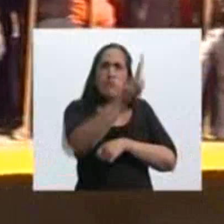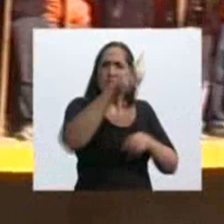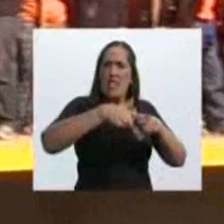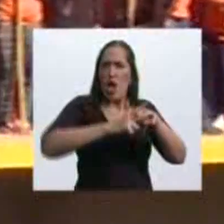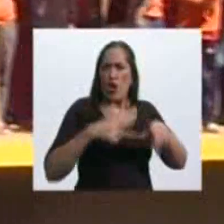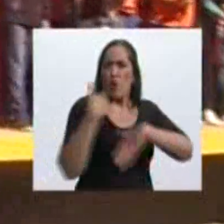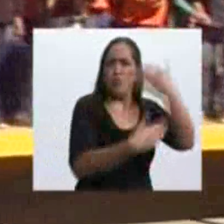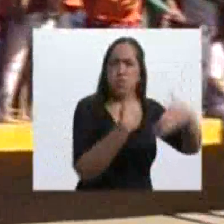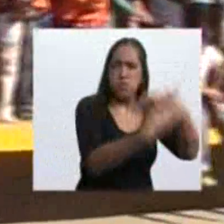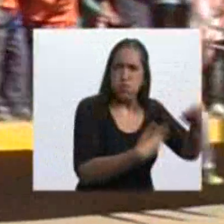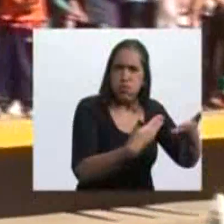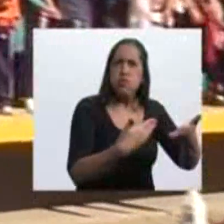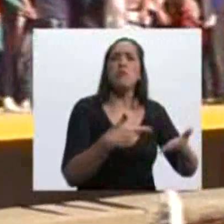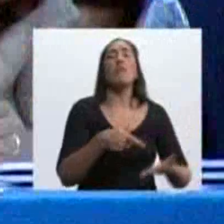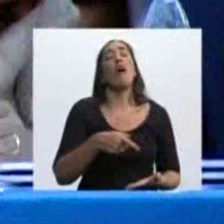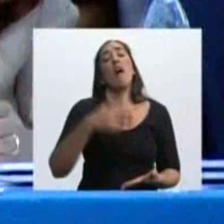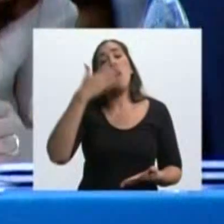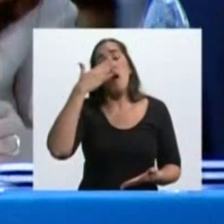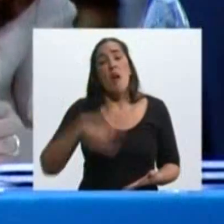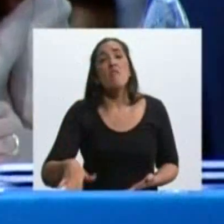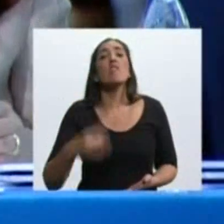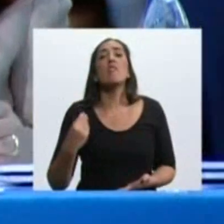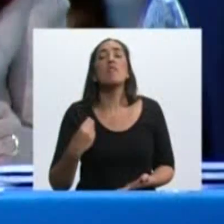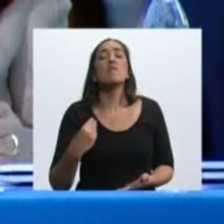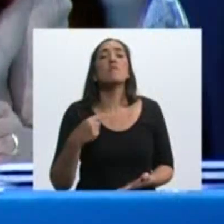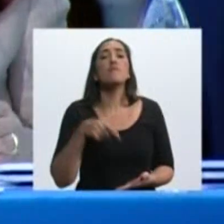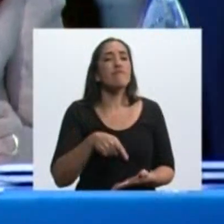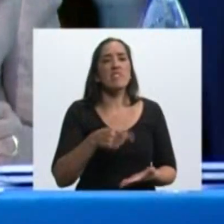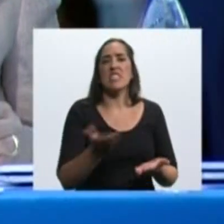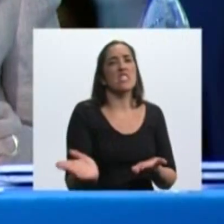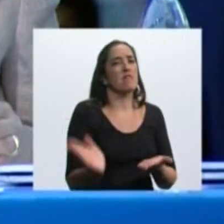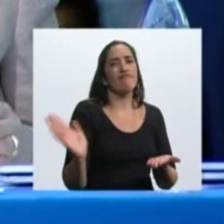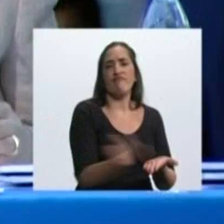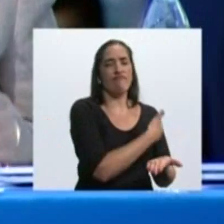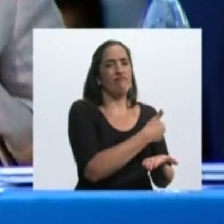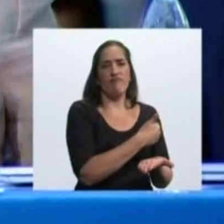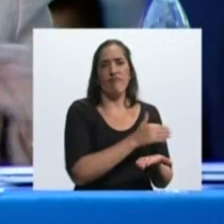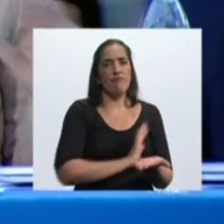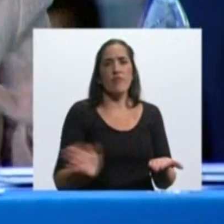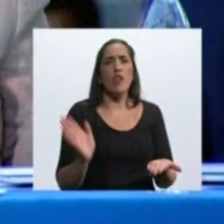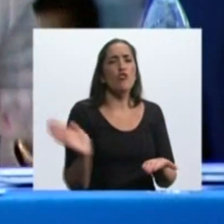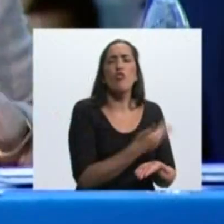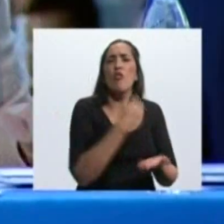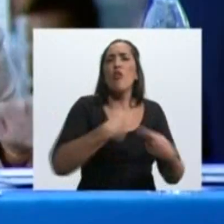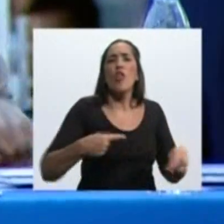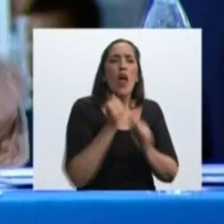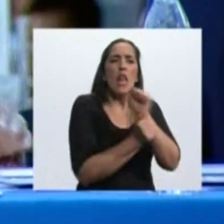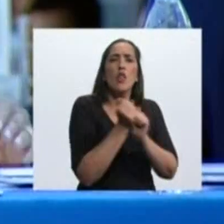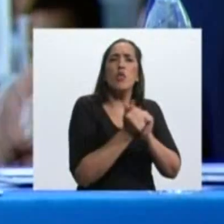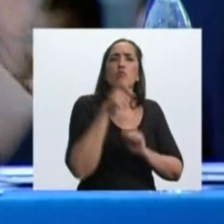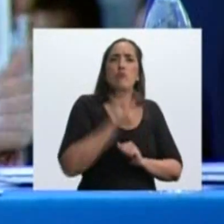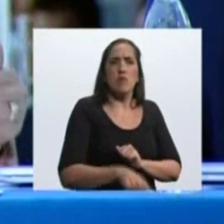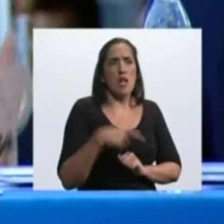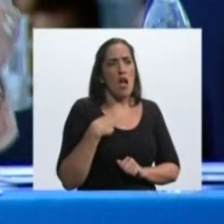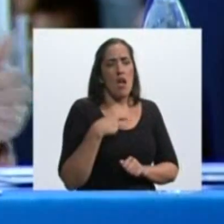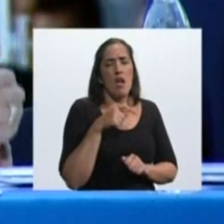tecnología, que fueron obligados a ser desmontados totalmente en todo lo que era nuestra industria de defensa,